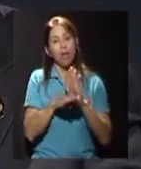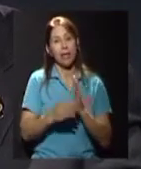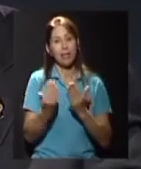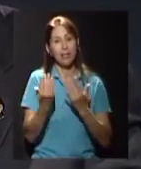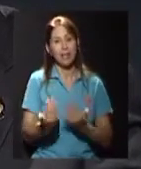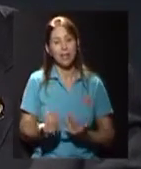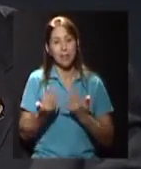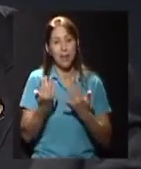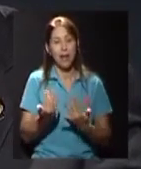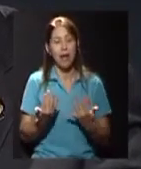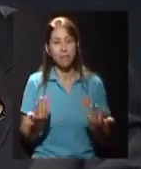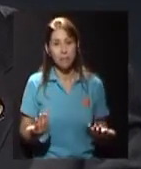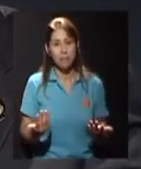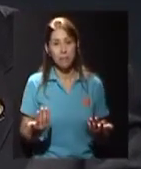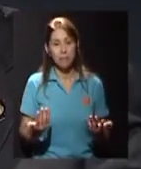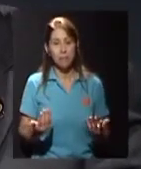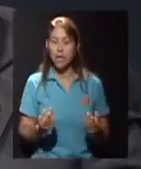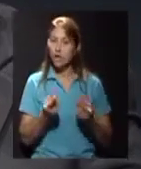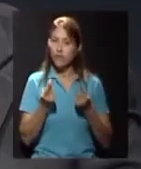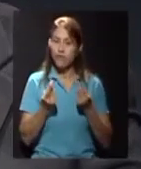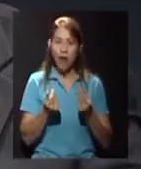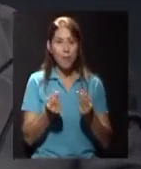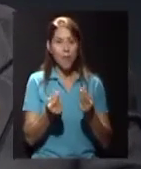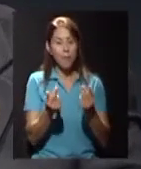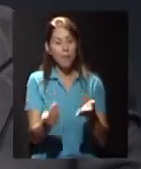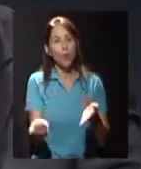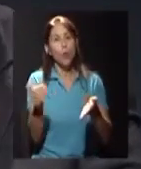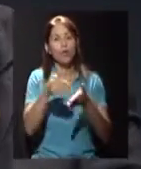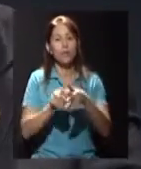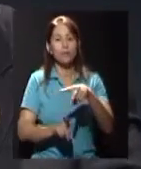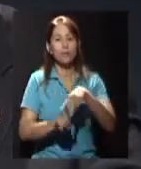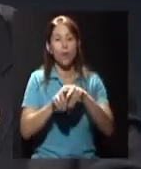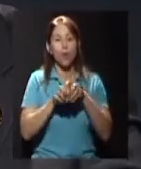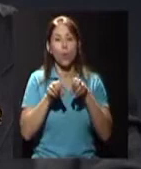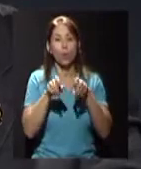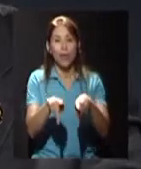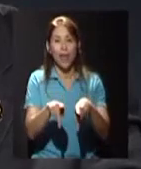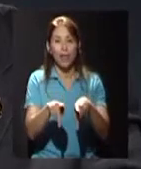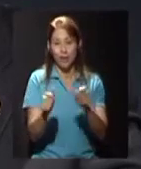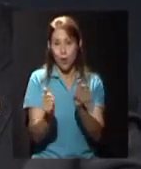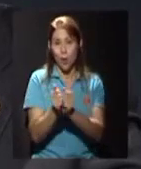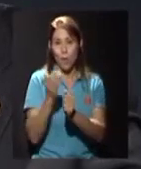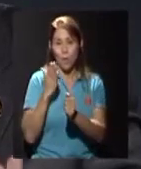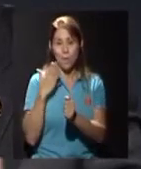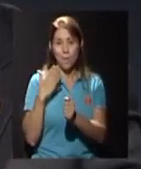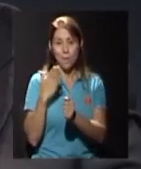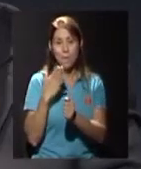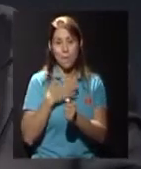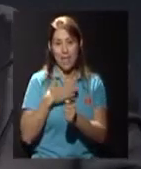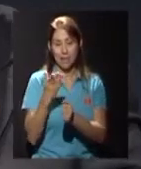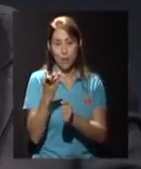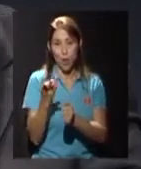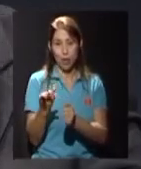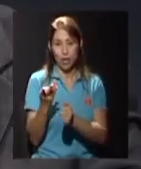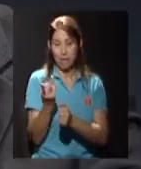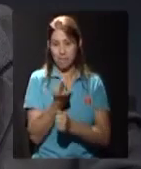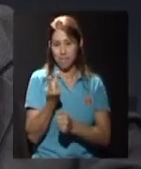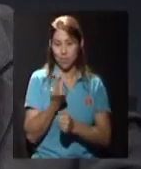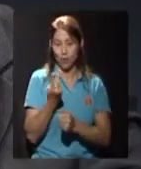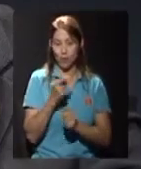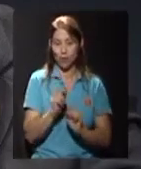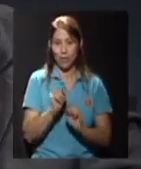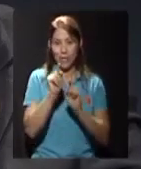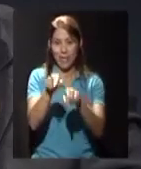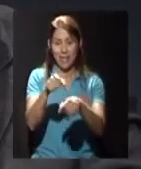y rápidamente me surge una nueva oportunidad conjunta con mi esposa de irnos a trabajar y